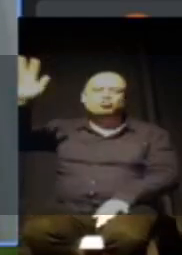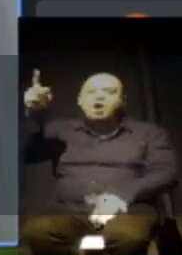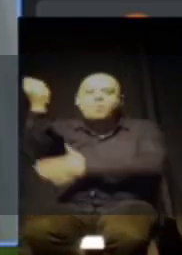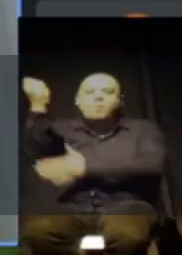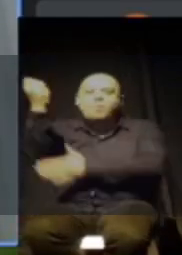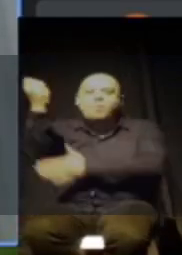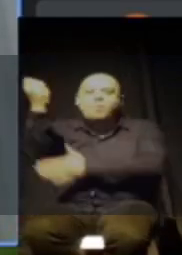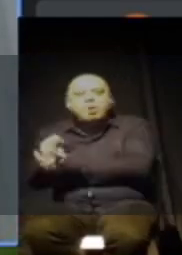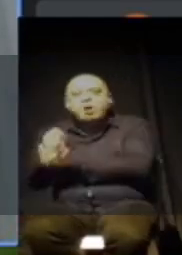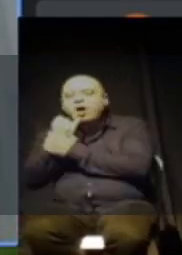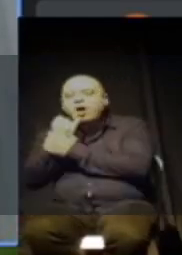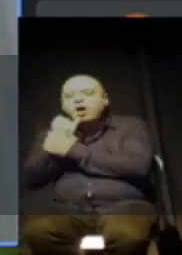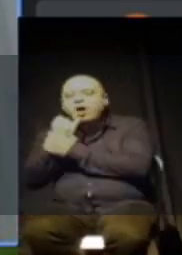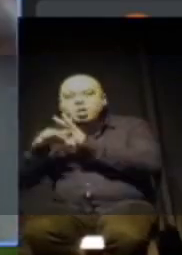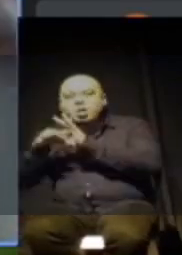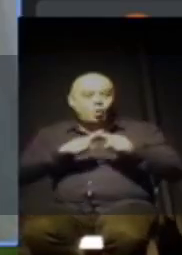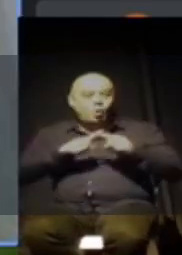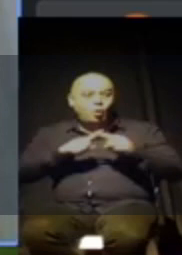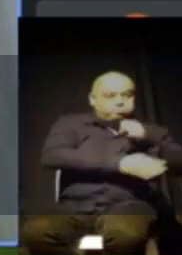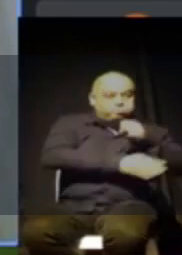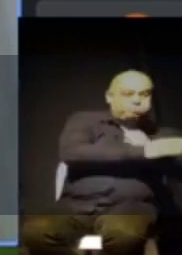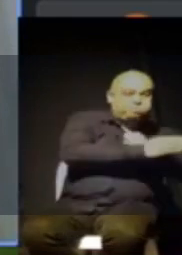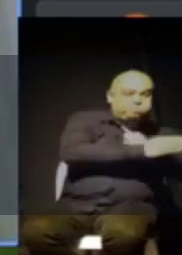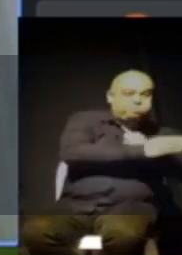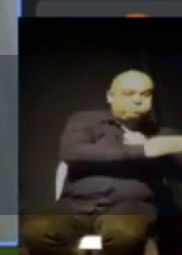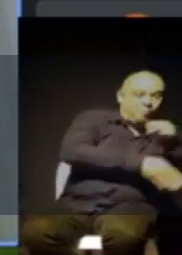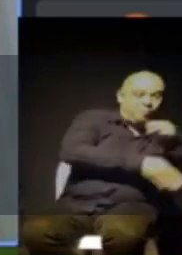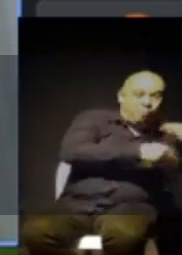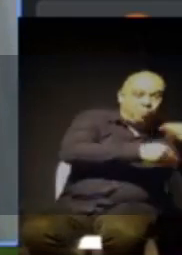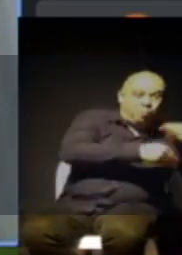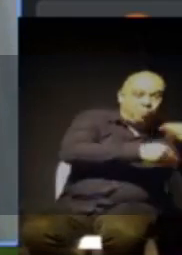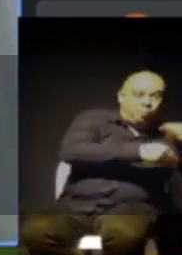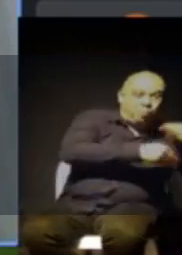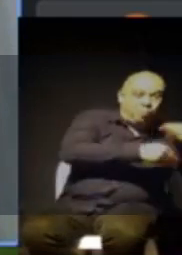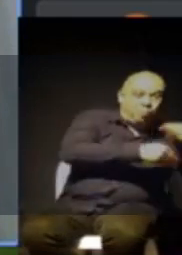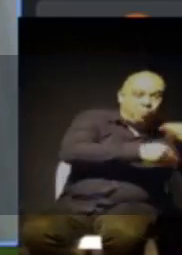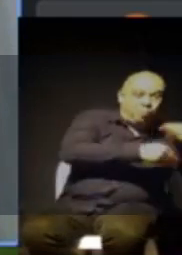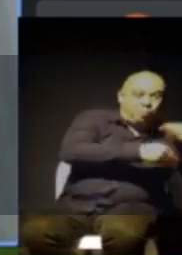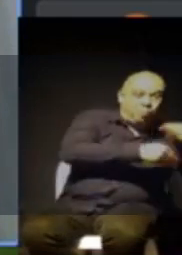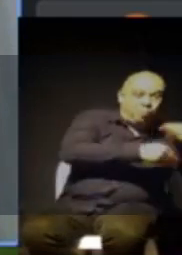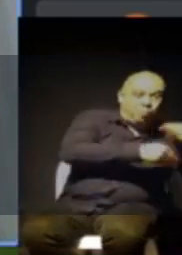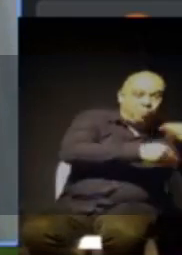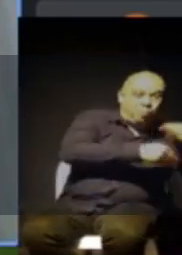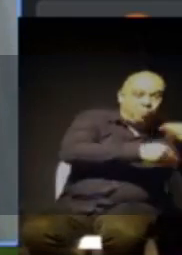no tienen un lugar de relevancia en el sistema